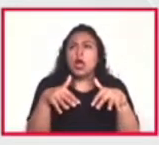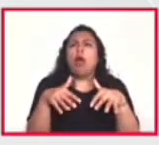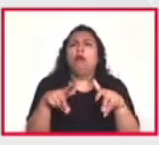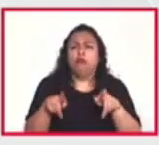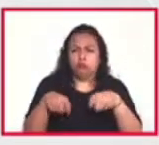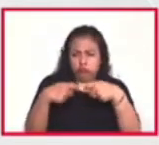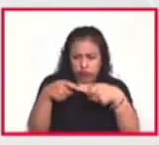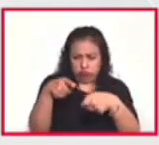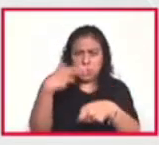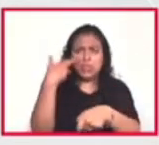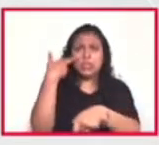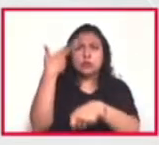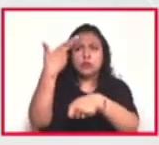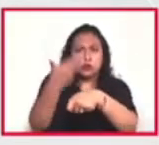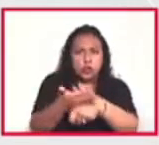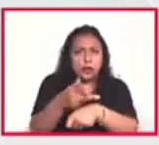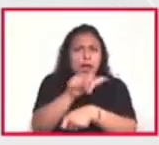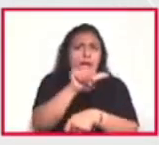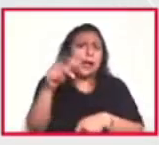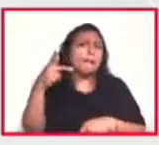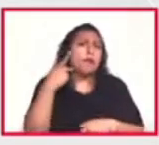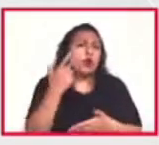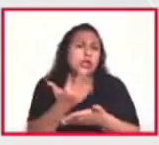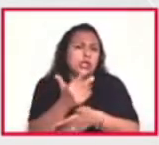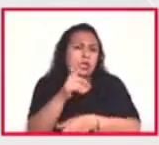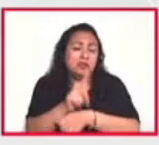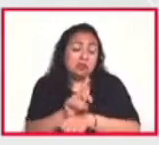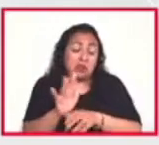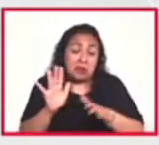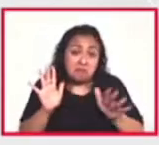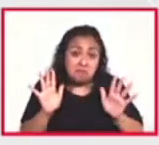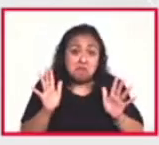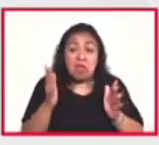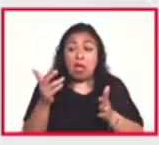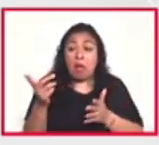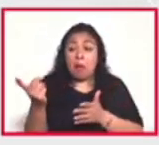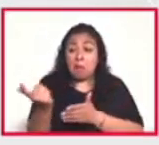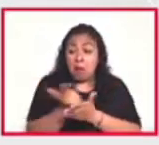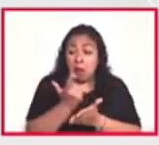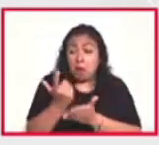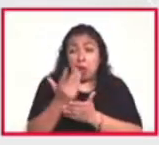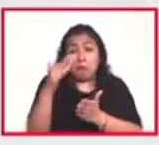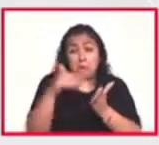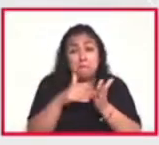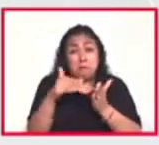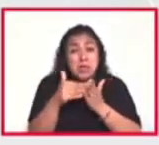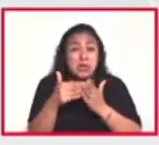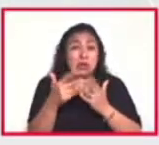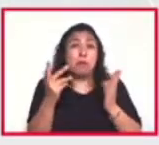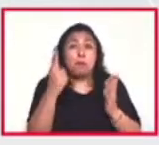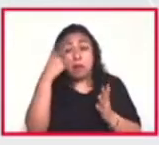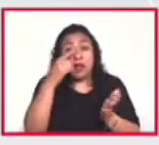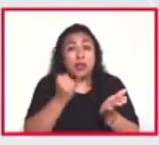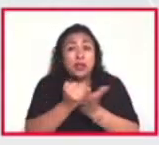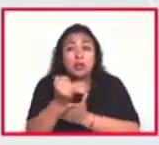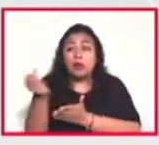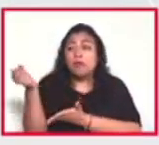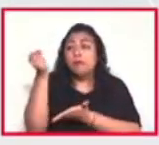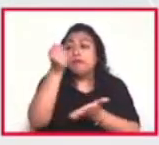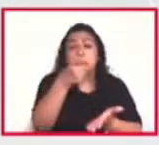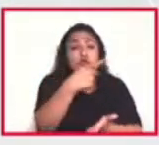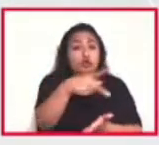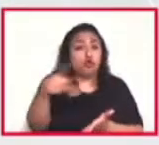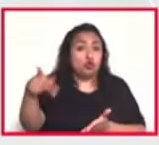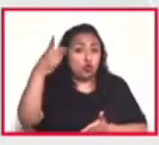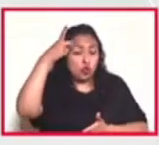manos las riendas de la política nacional, cobrar miles de pesos por decidir el destino de millones de pesos del erario público